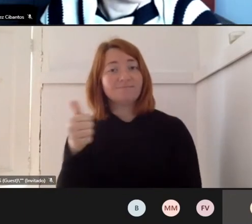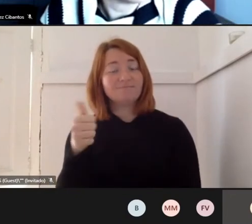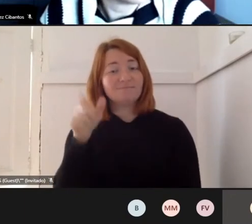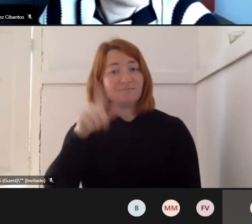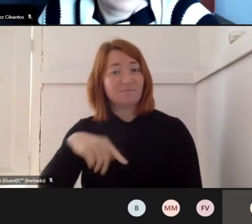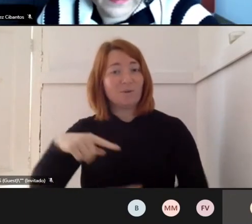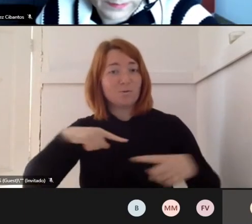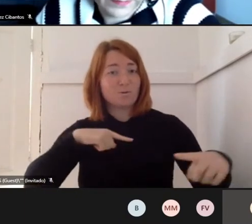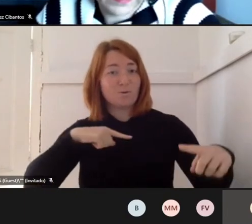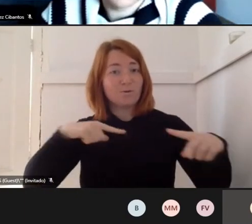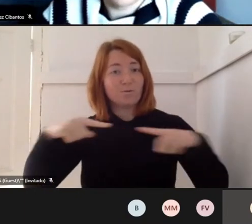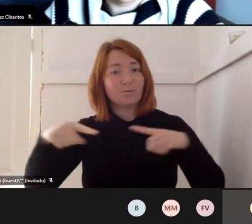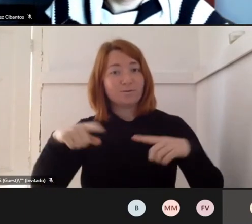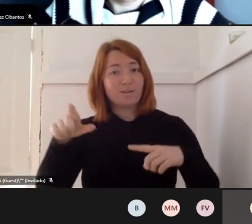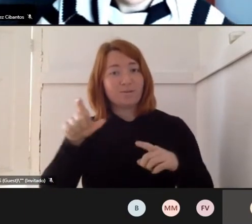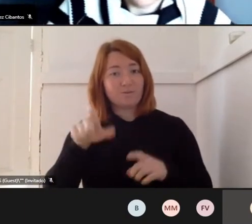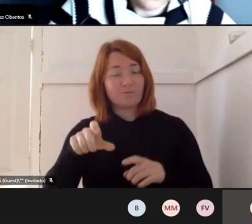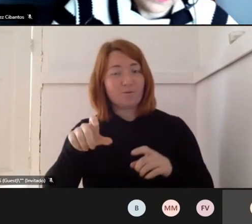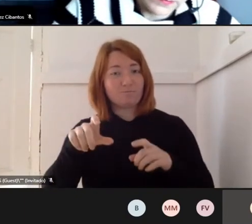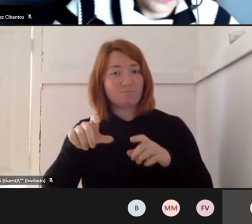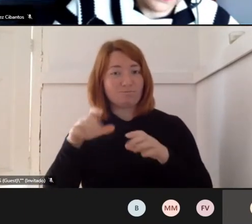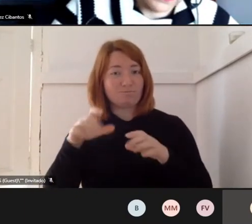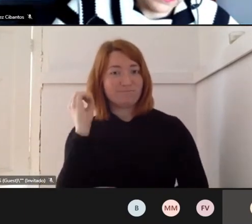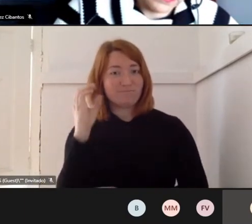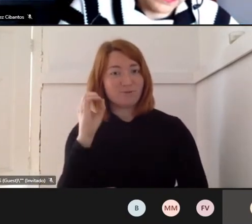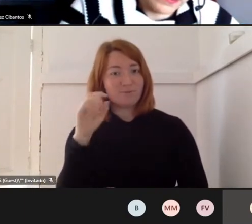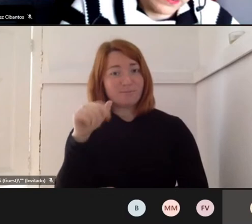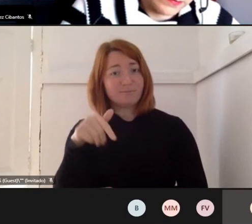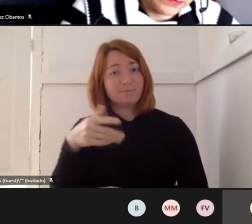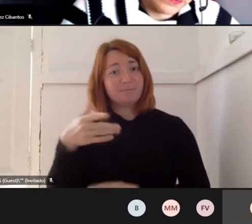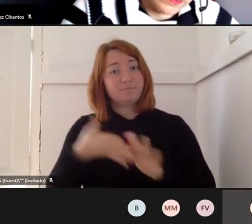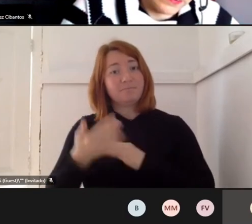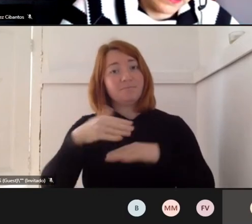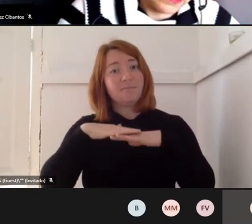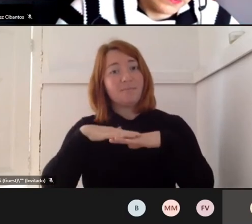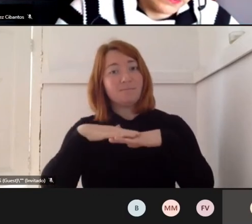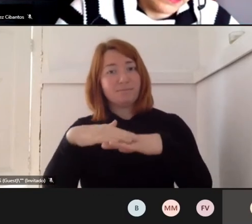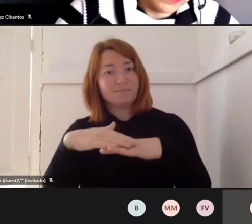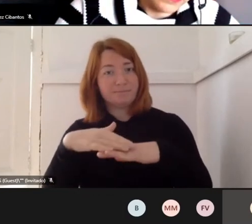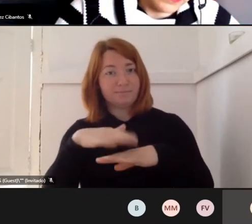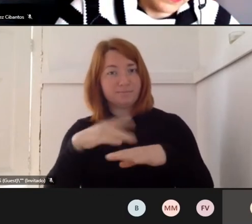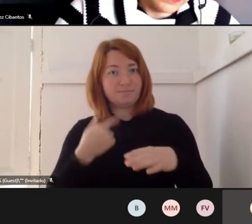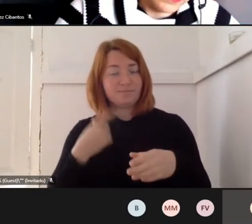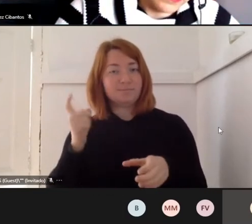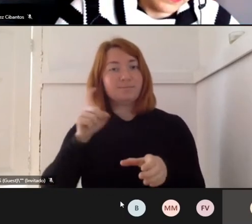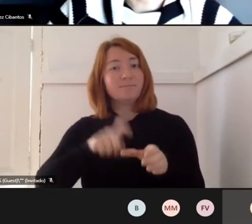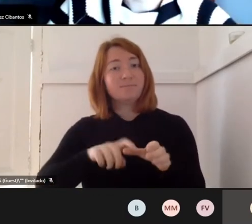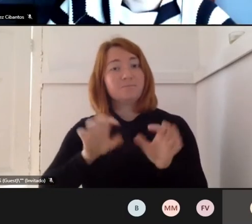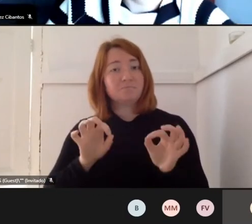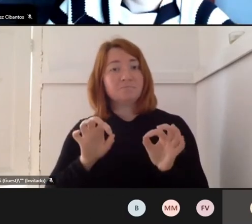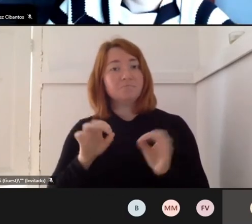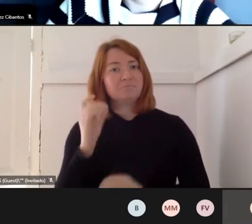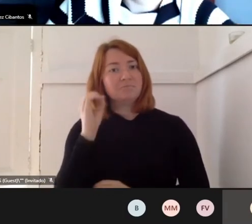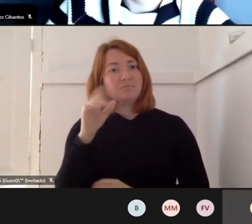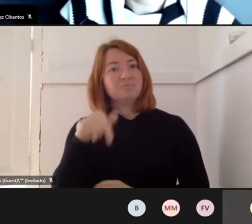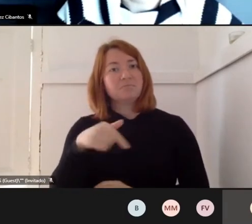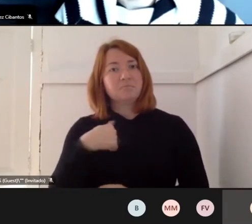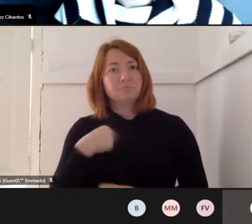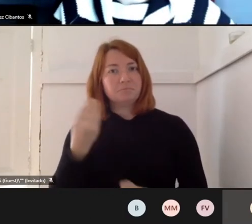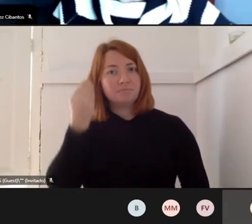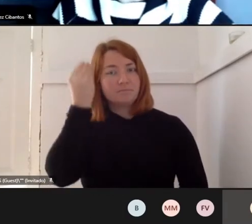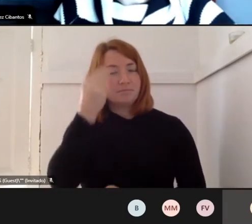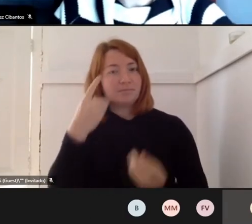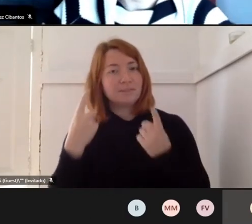organización del Congreso por haberme invitado a participar en él, un congreso que considero que es muy necesario y